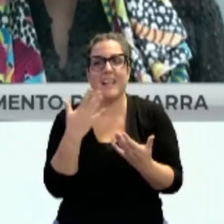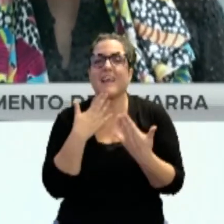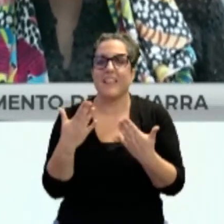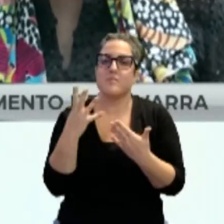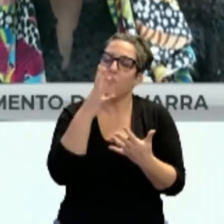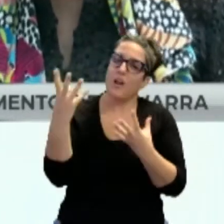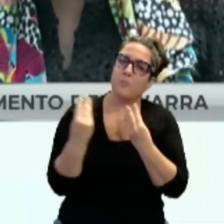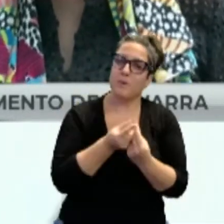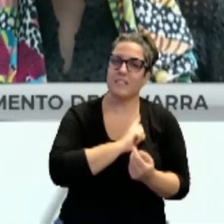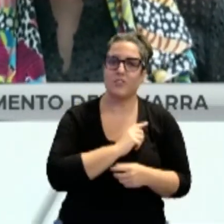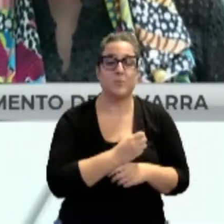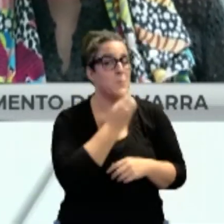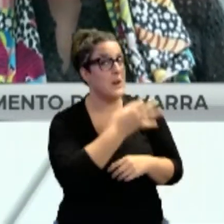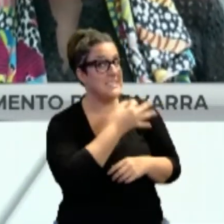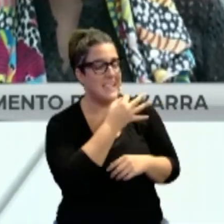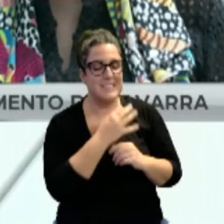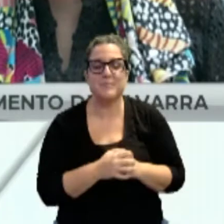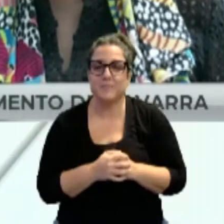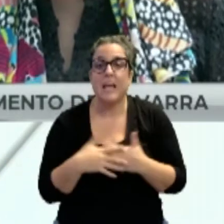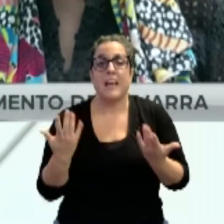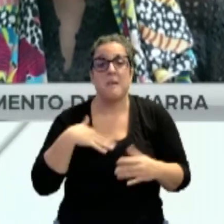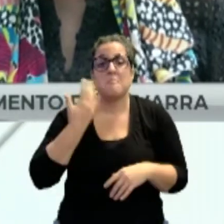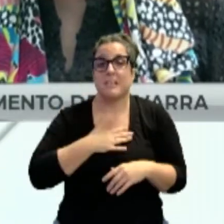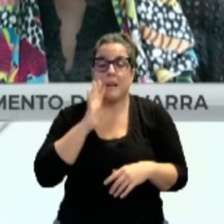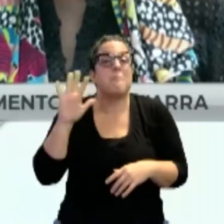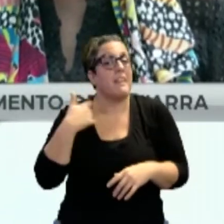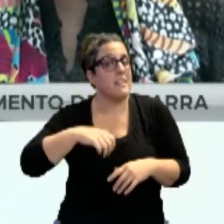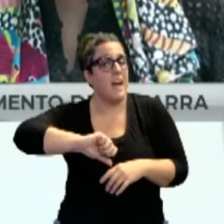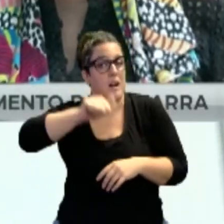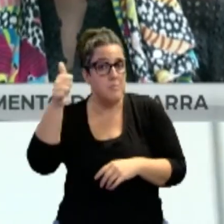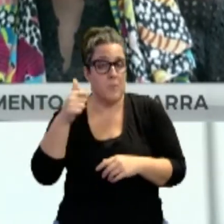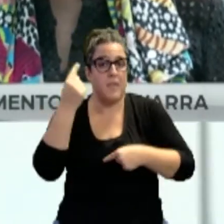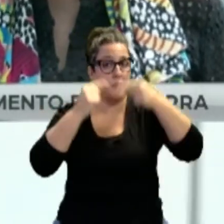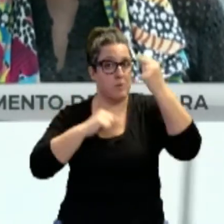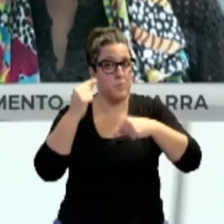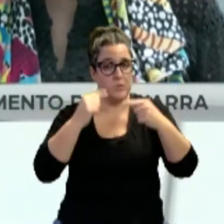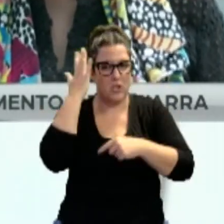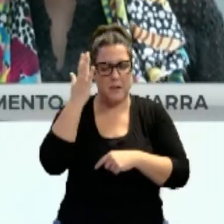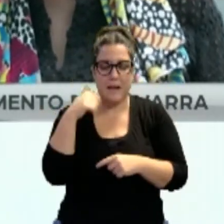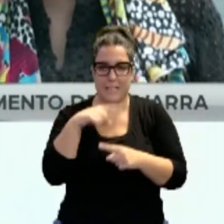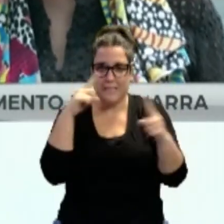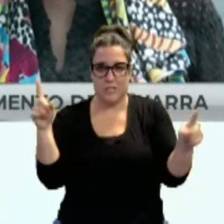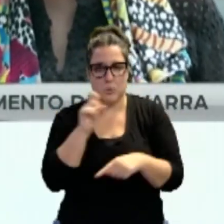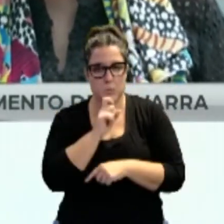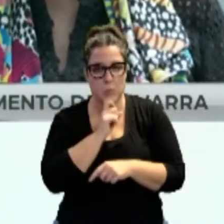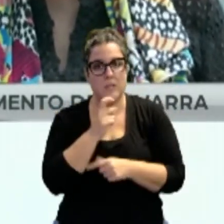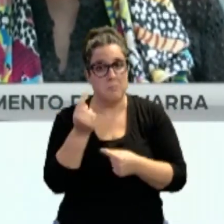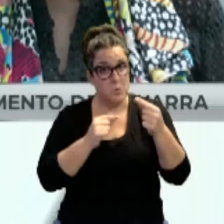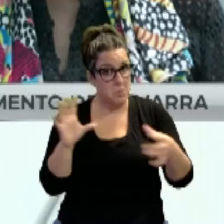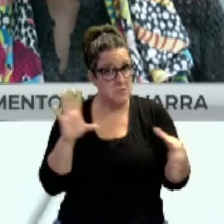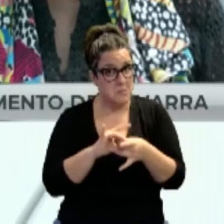Muy buenas tardes. Bueno, mañana en principio, como decimos, se dará luz verde a esas cuentas de Navarra para un año complicado. ¿Son los presupuestos que necesita